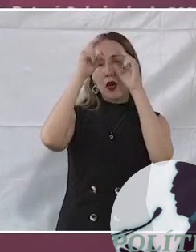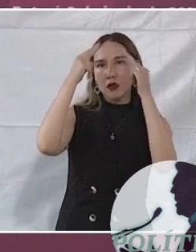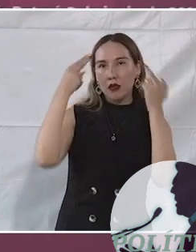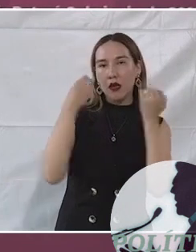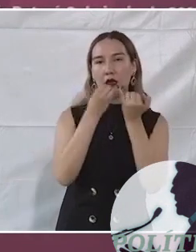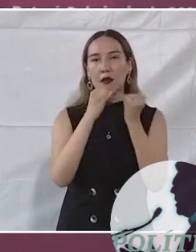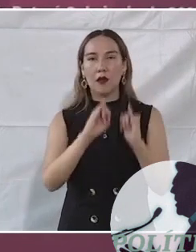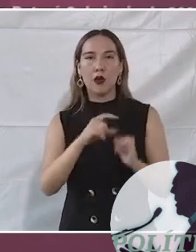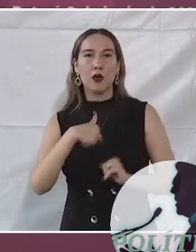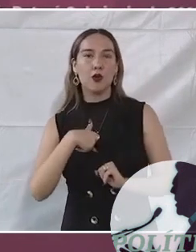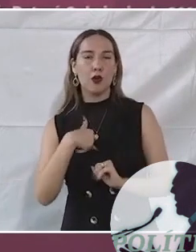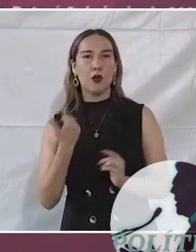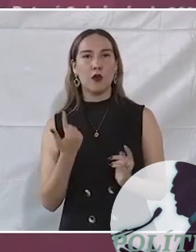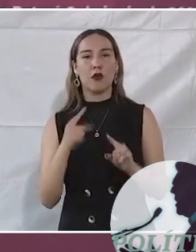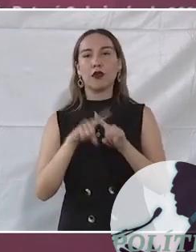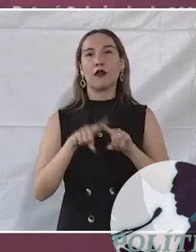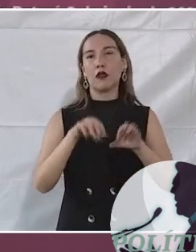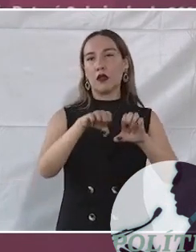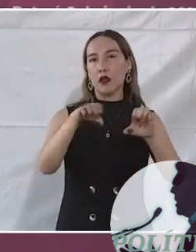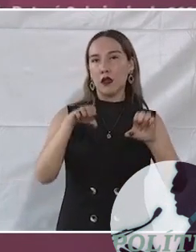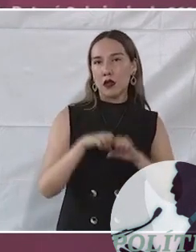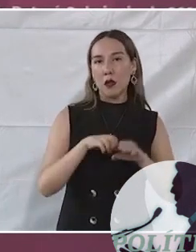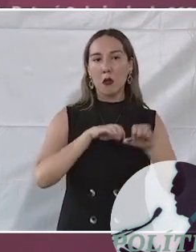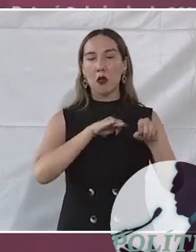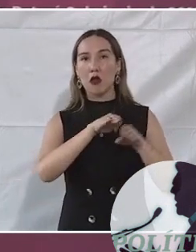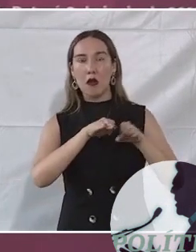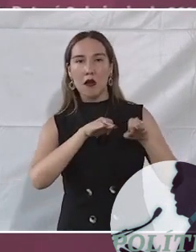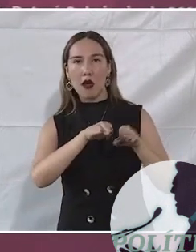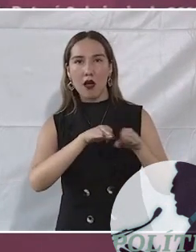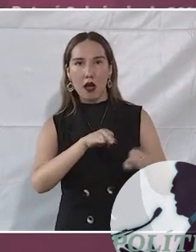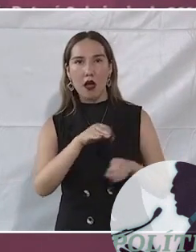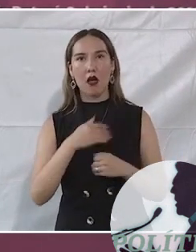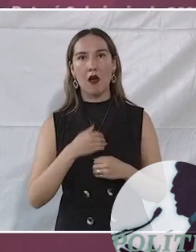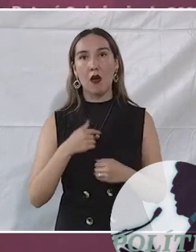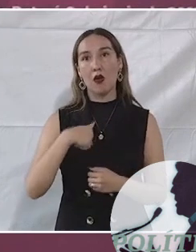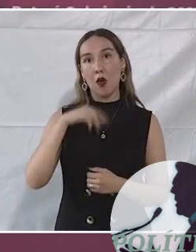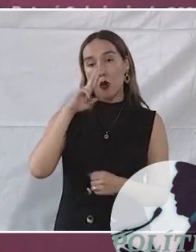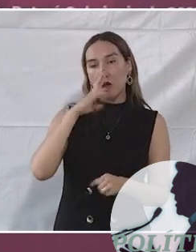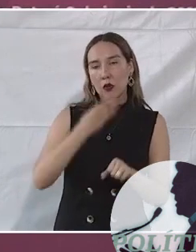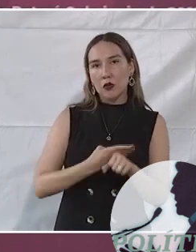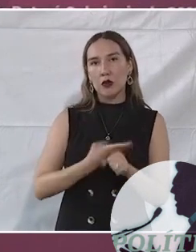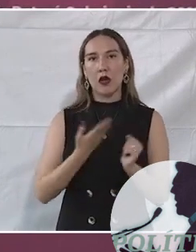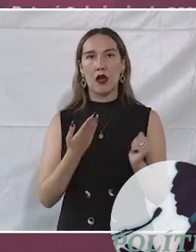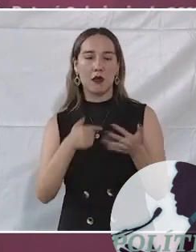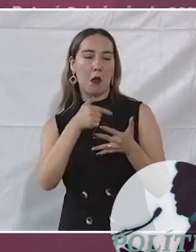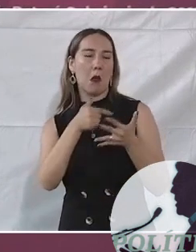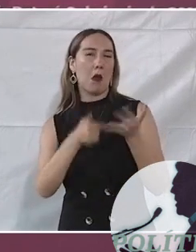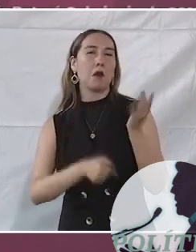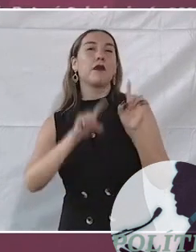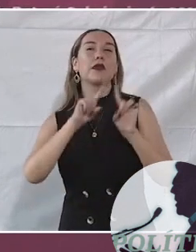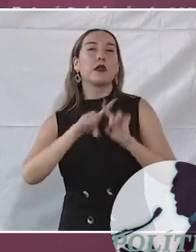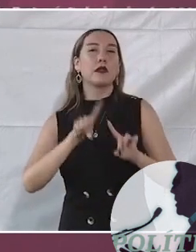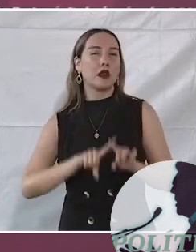Organización Popular de San Luis Potosí o soy de la Organización Emiliano Zapata o la Organización Francisco